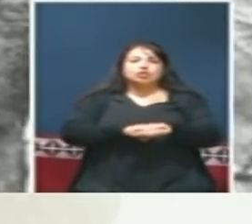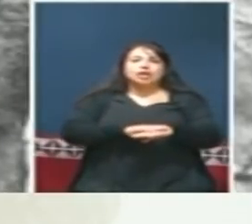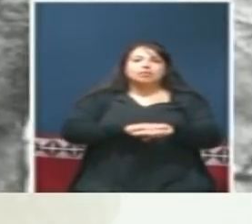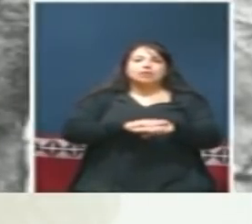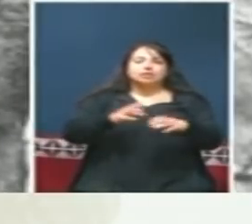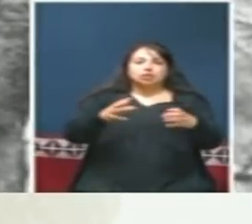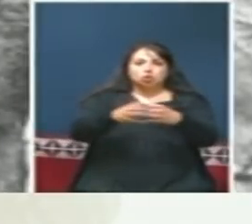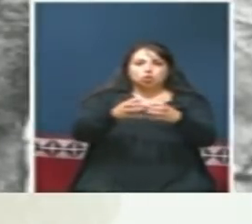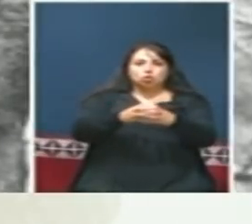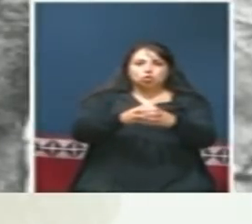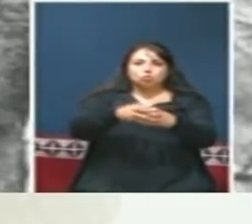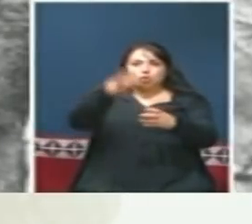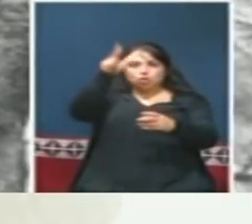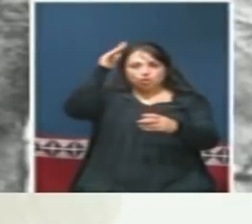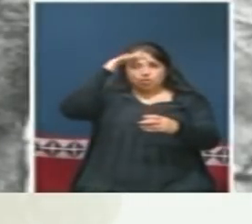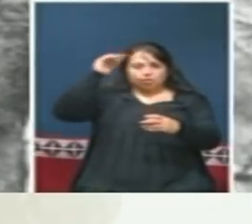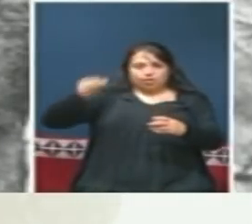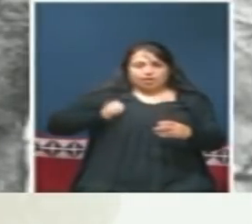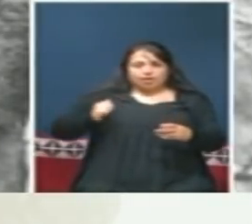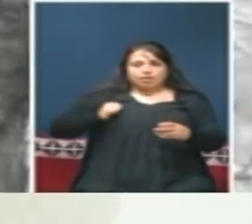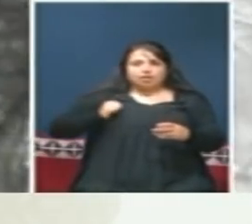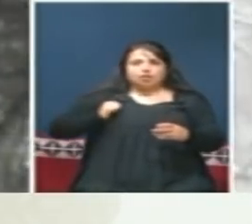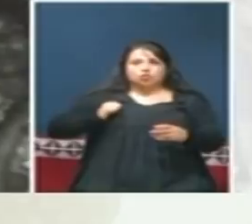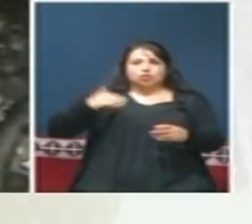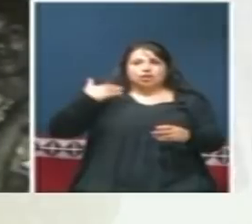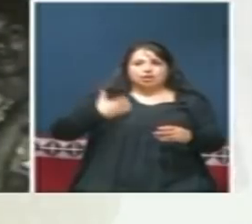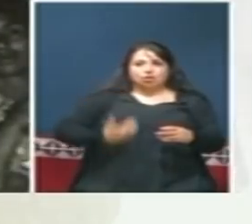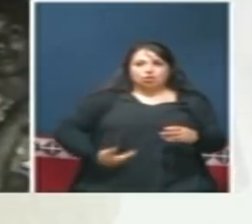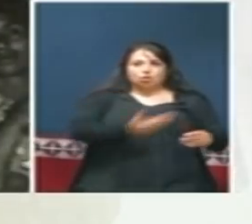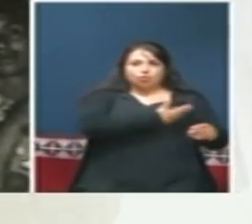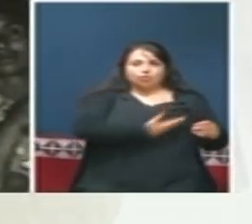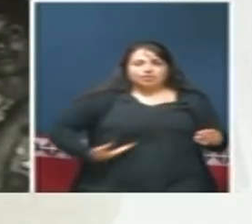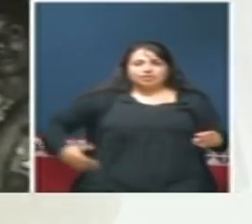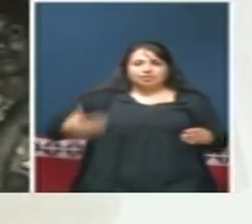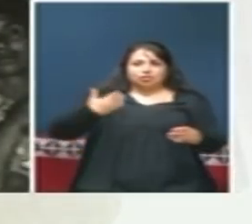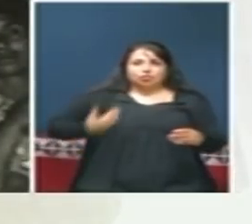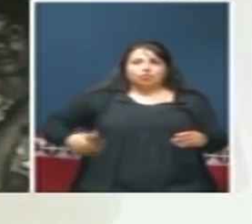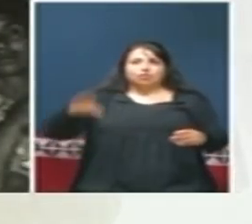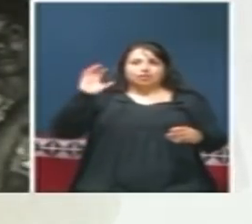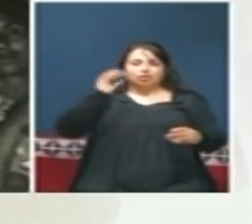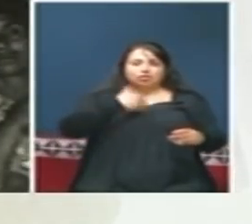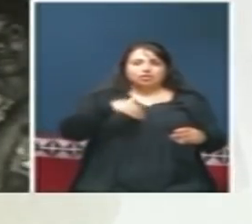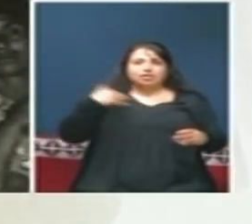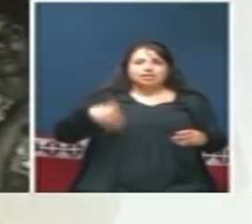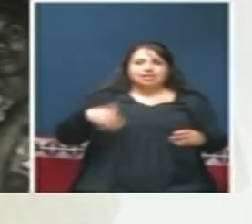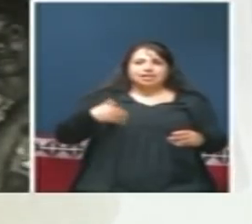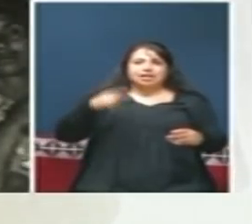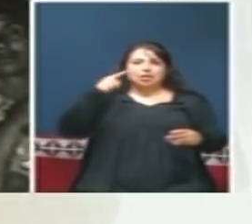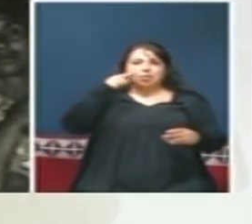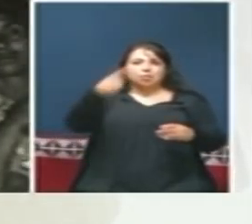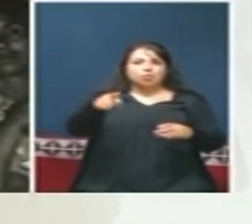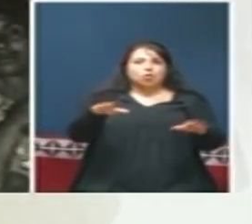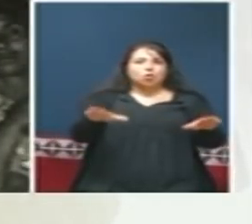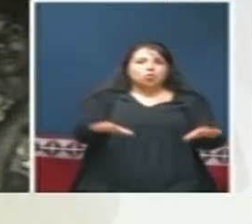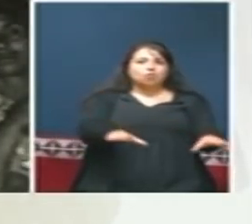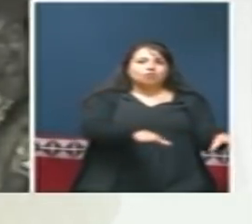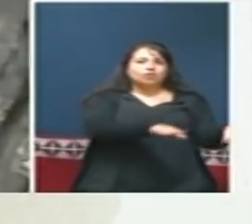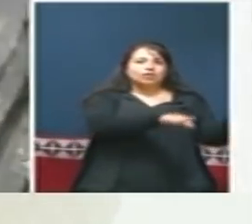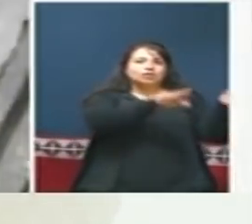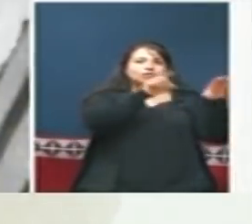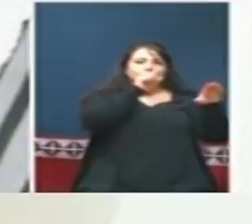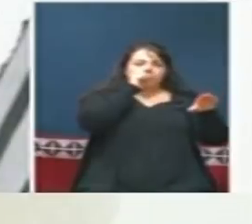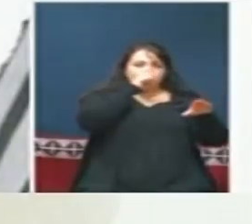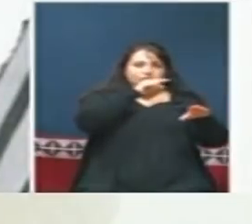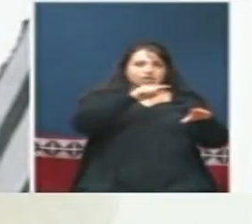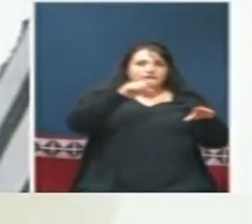la dictadura militar que gobernó la Argentina entre 1976 y 1983, fueron